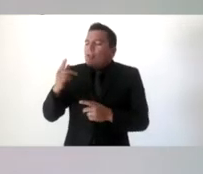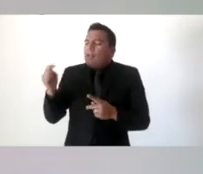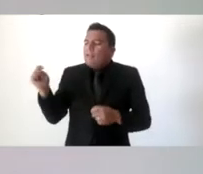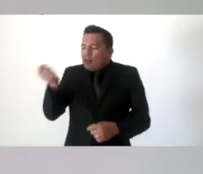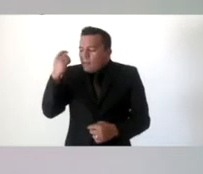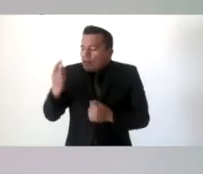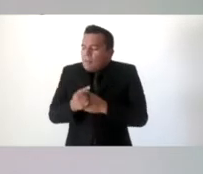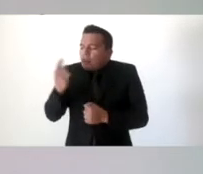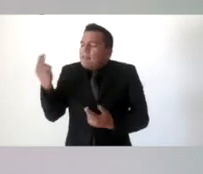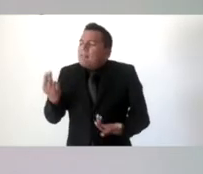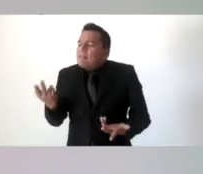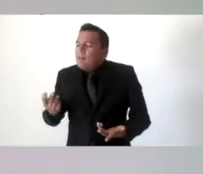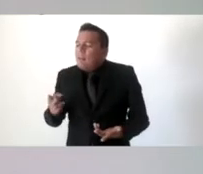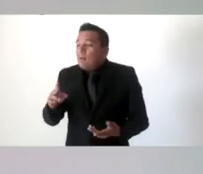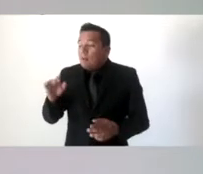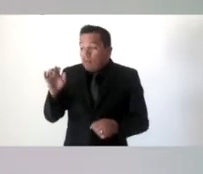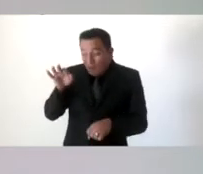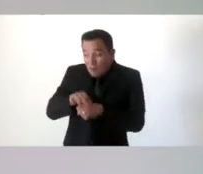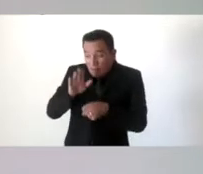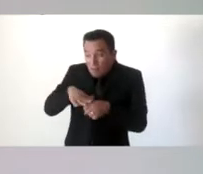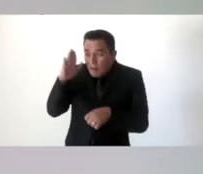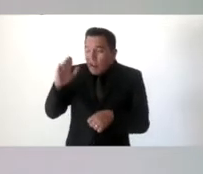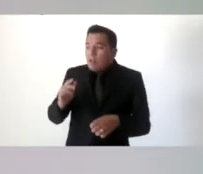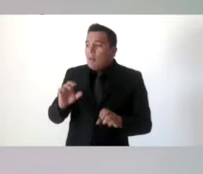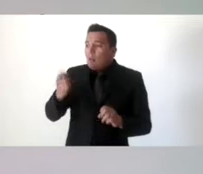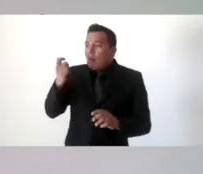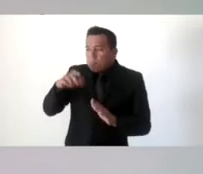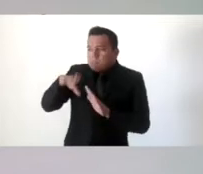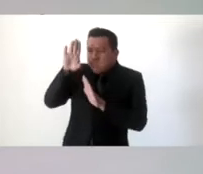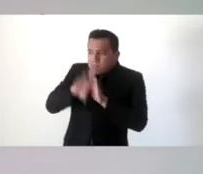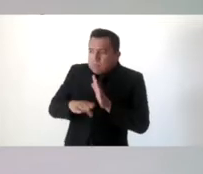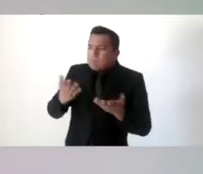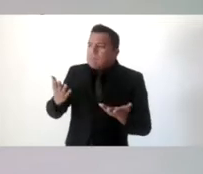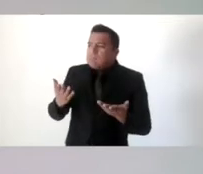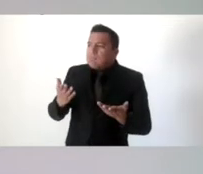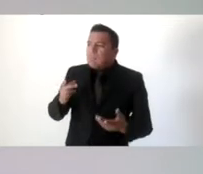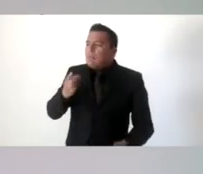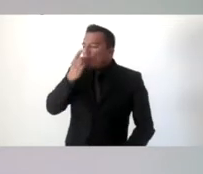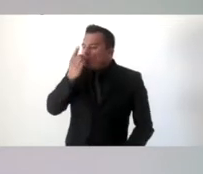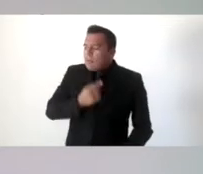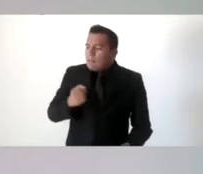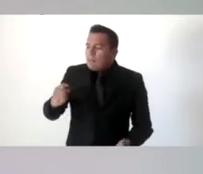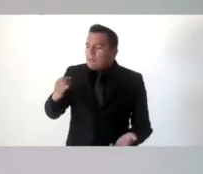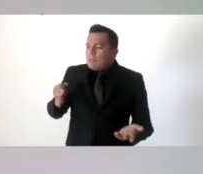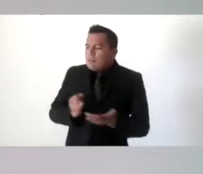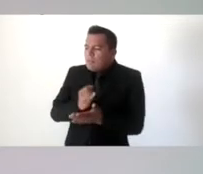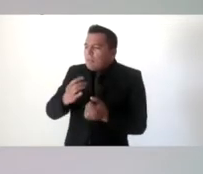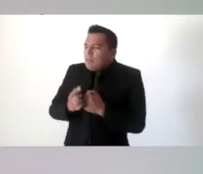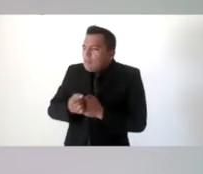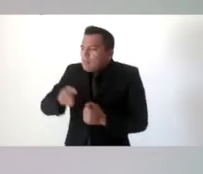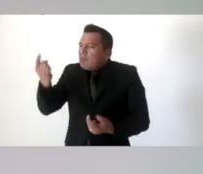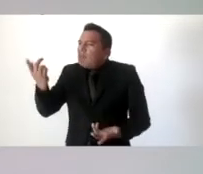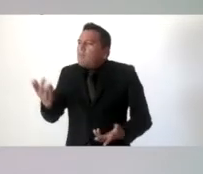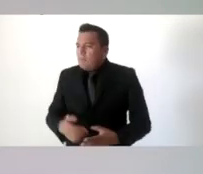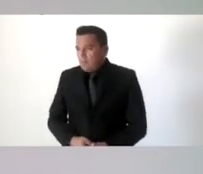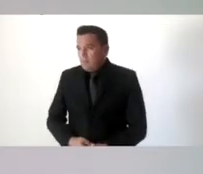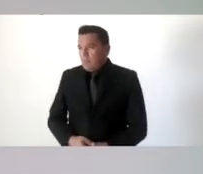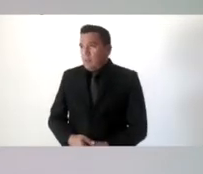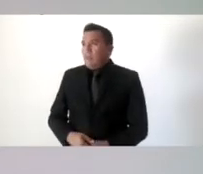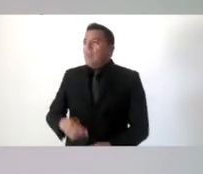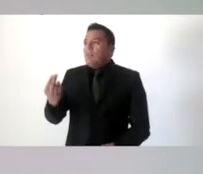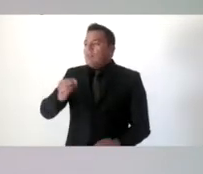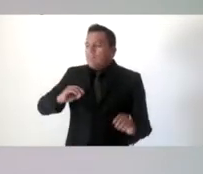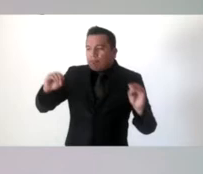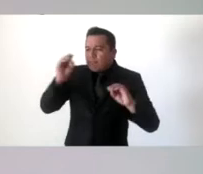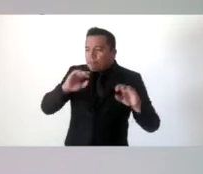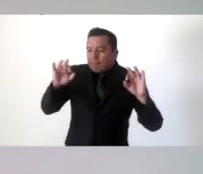la tecnología en esto? ¿Que hay más beneficios? ¿Es menos costoso? ¿Qué es lo que los determinó y cómo llegaron a la decisión de que lo